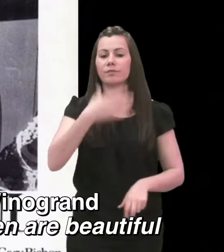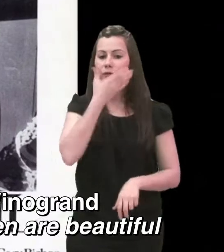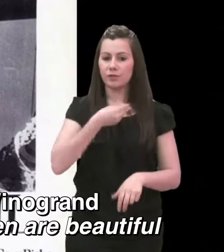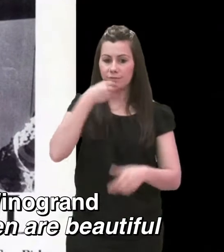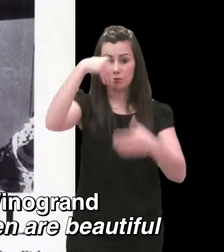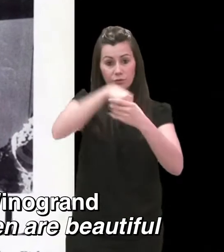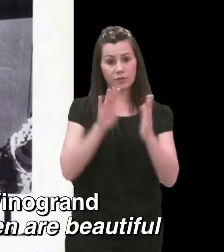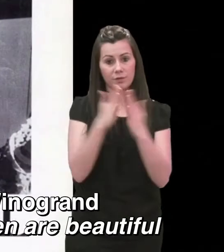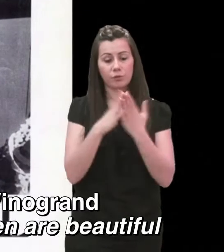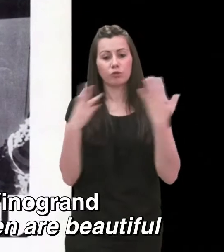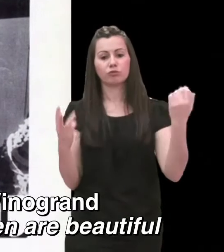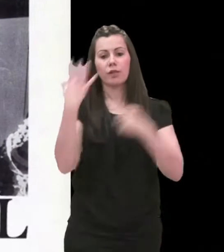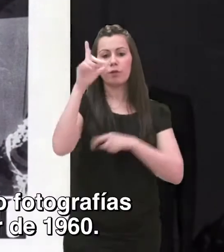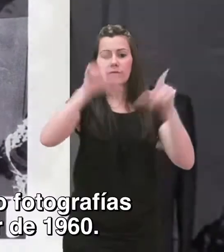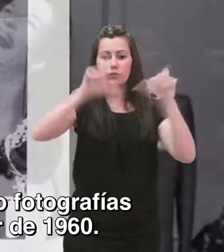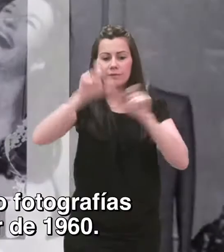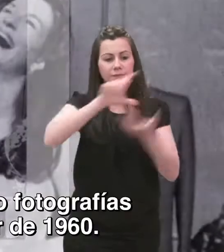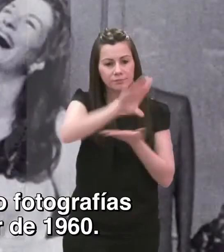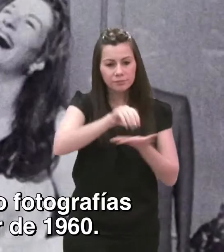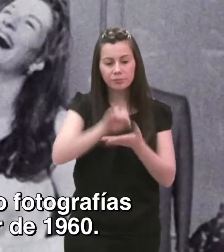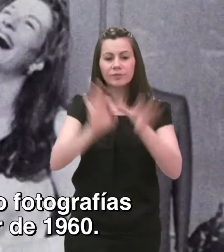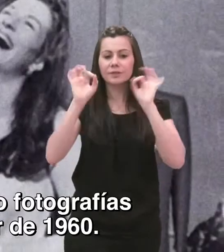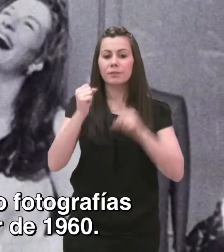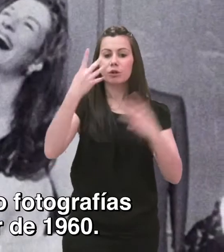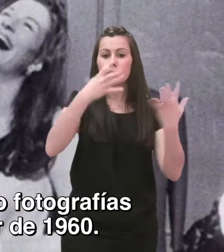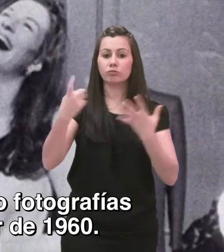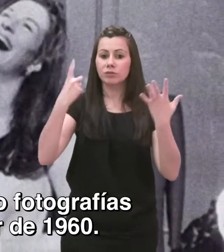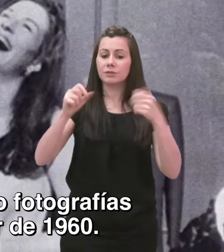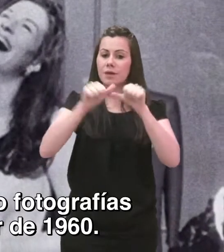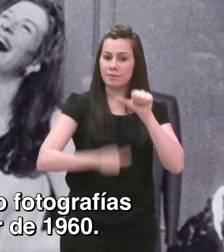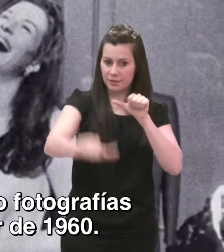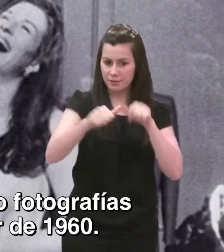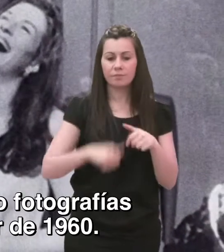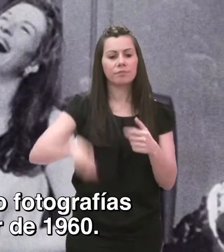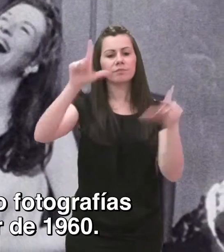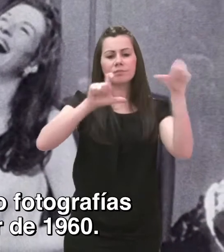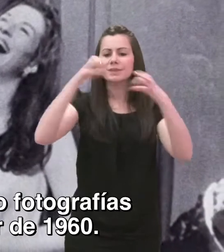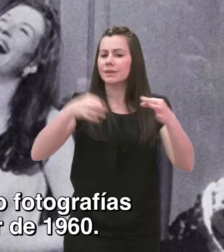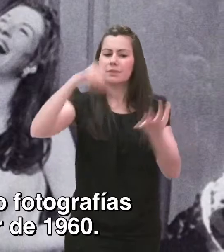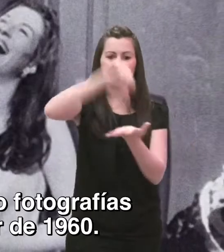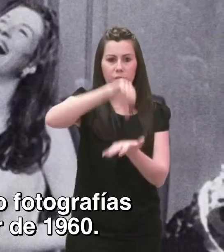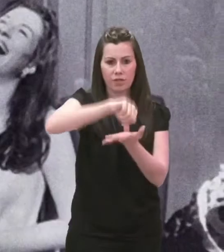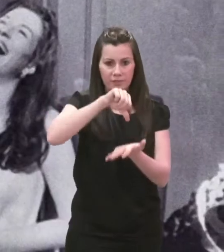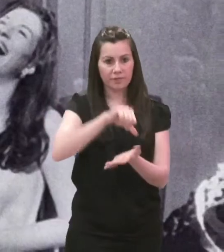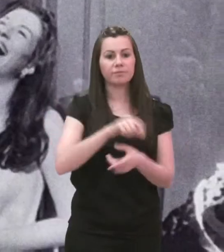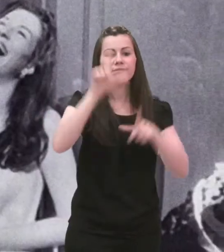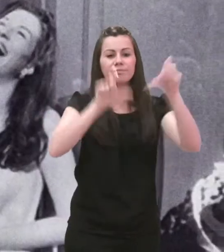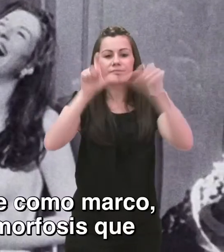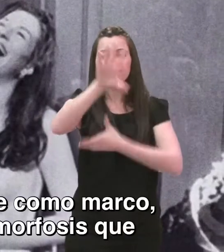su libro Women Are Beautiful, con 85 fotografías captadas a partir de